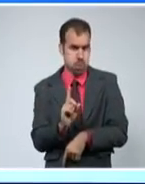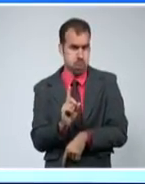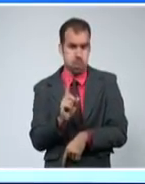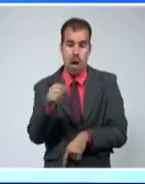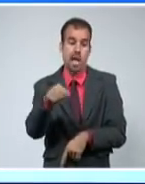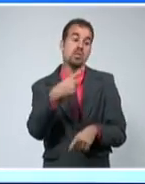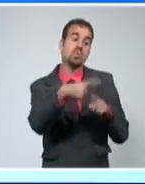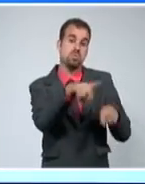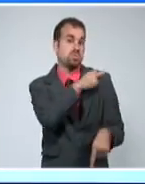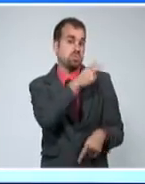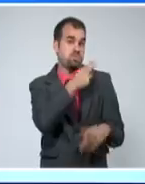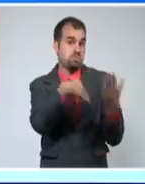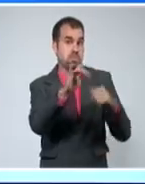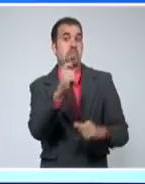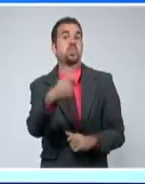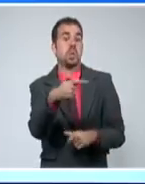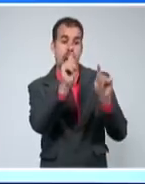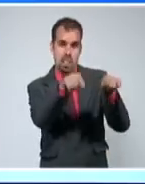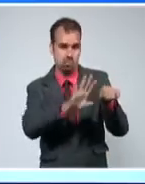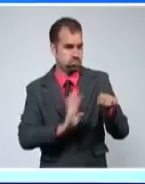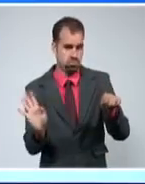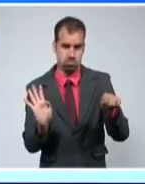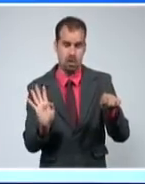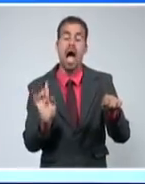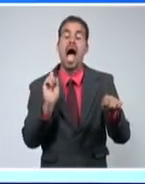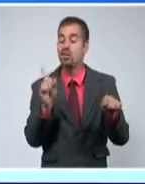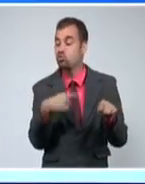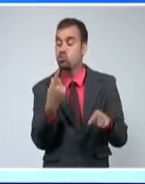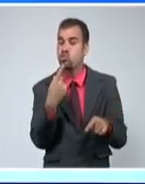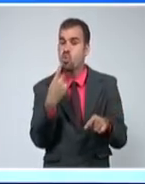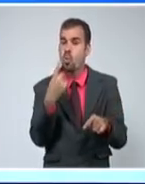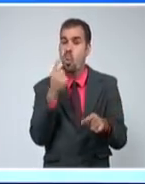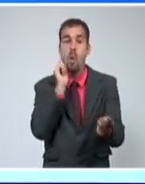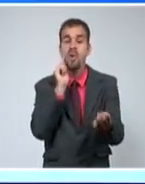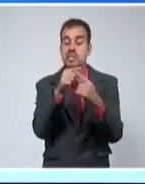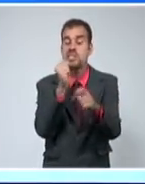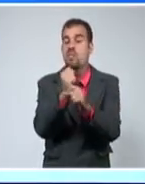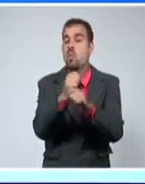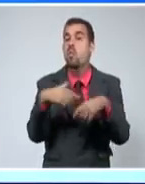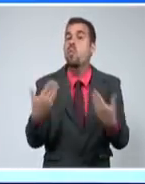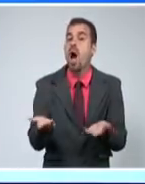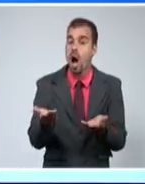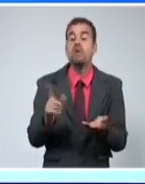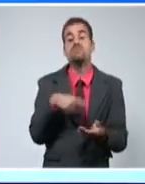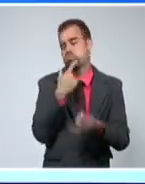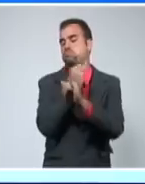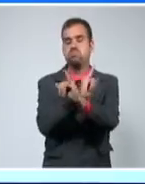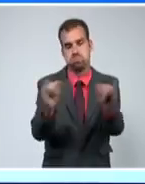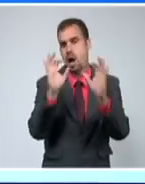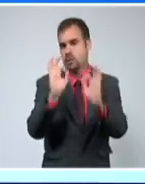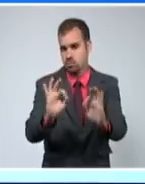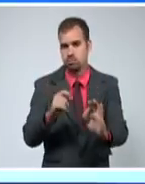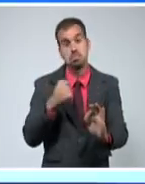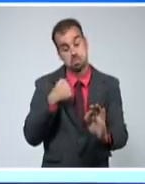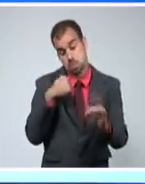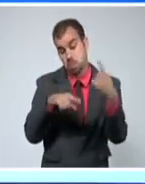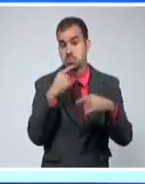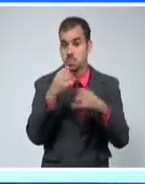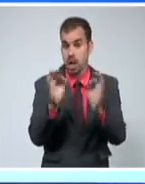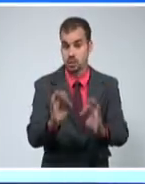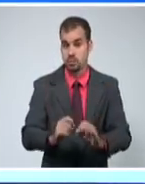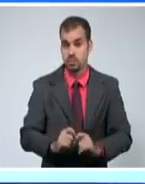pero como nuestro papel ya lo dije es informar no puedo dejar de decir esto no puedo dejar de decir que el código